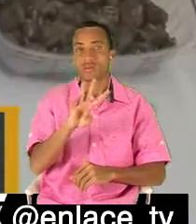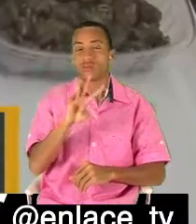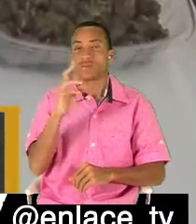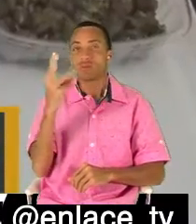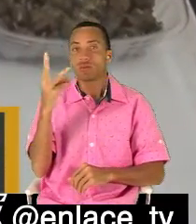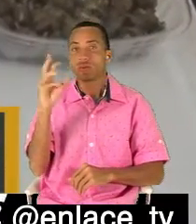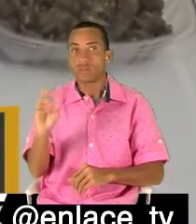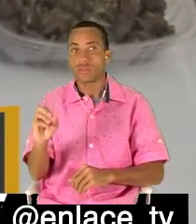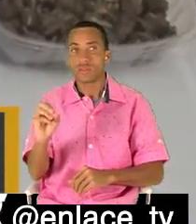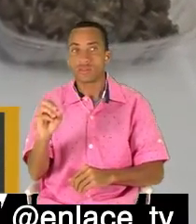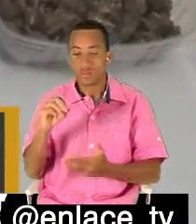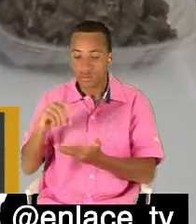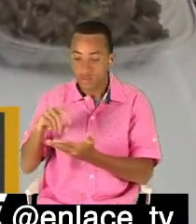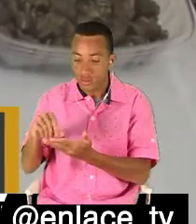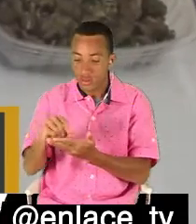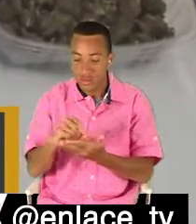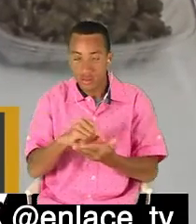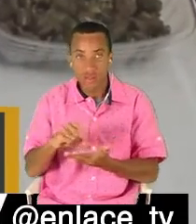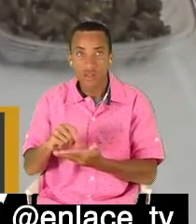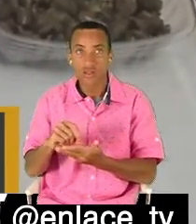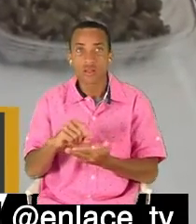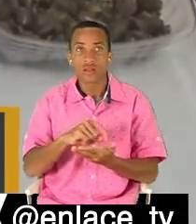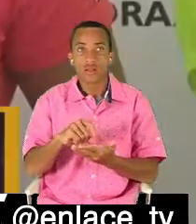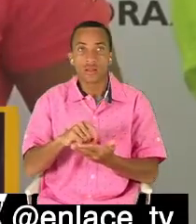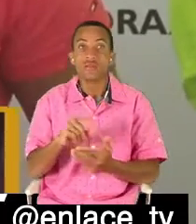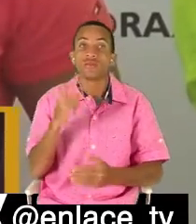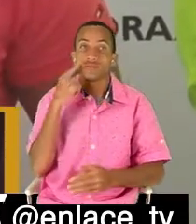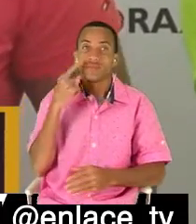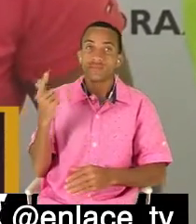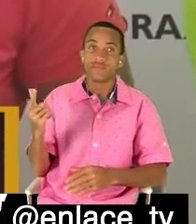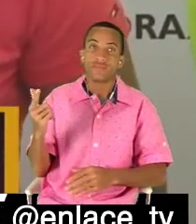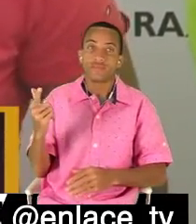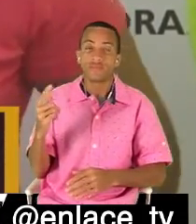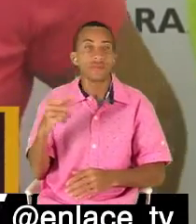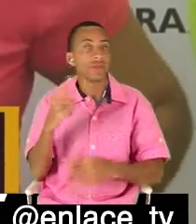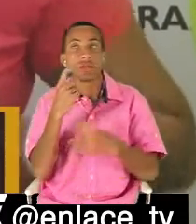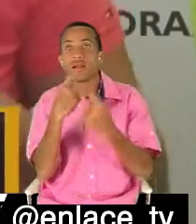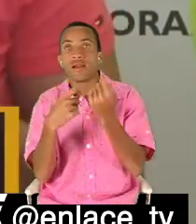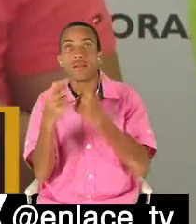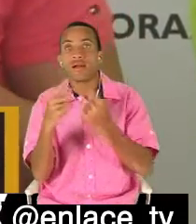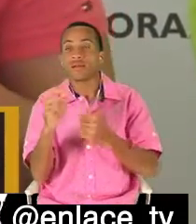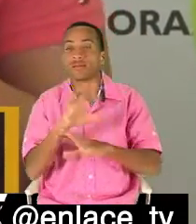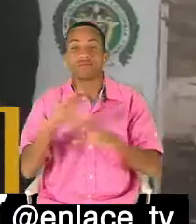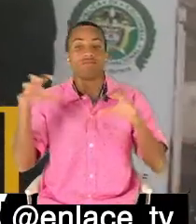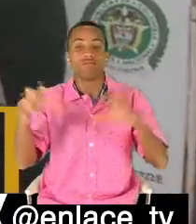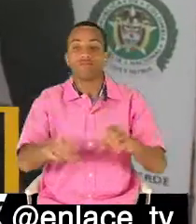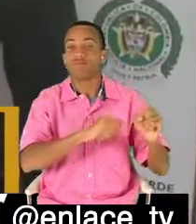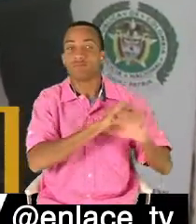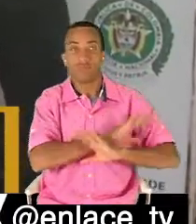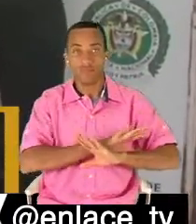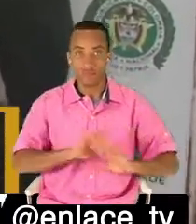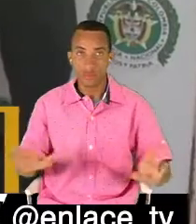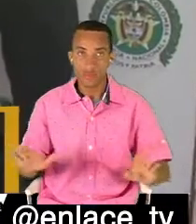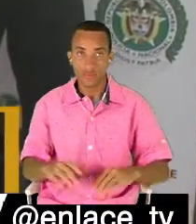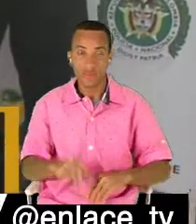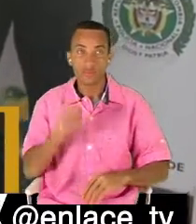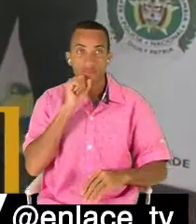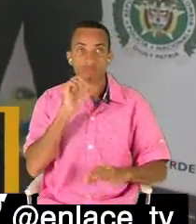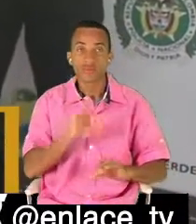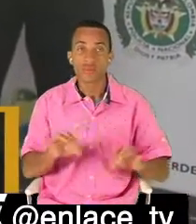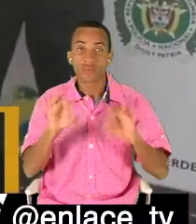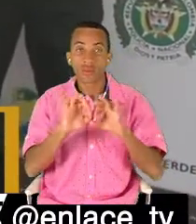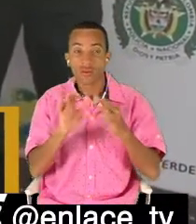430 dosis de estupefacientes. Son 430 dosis que dejan de circular dentro del mercado en el municipio de Barranca Bermeja. Esto es una